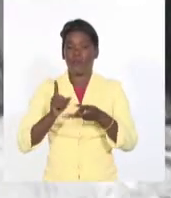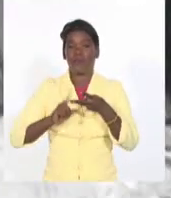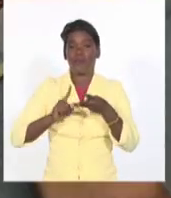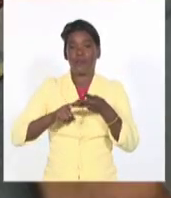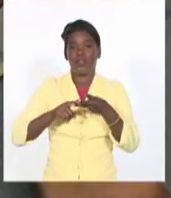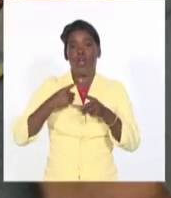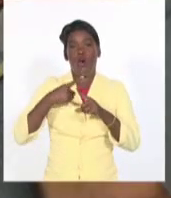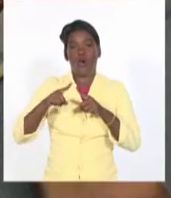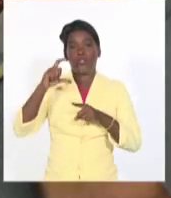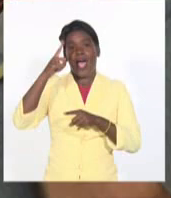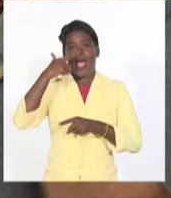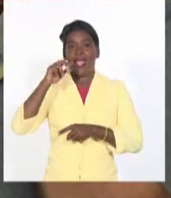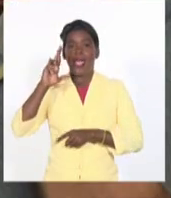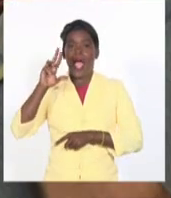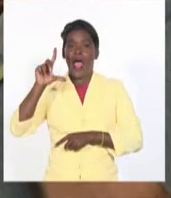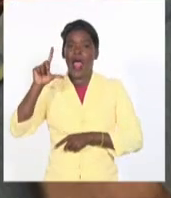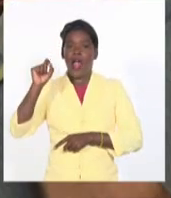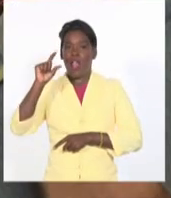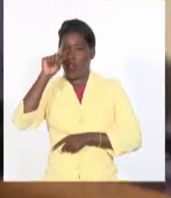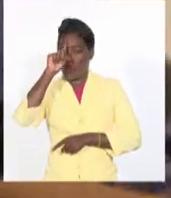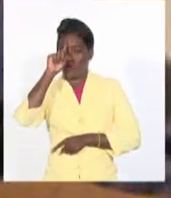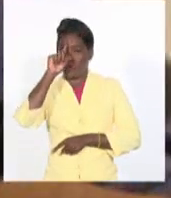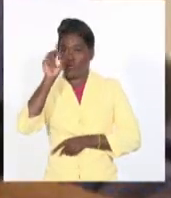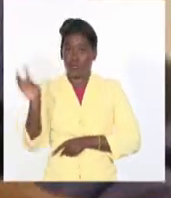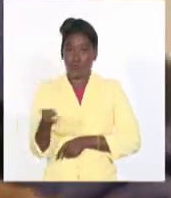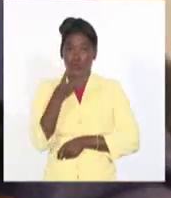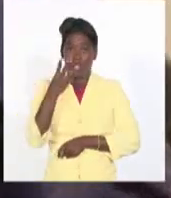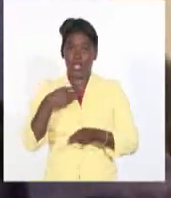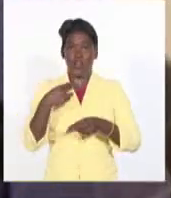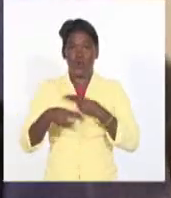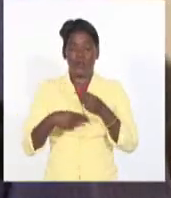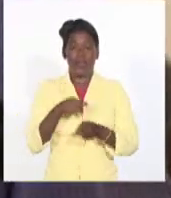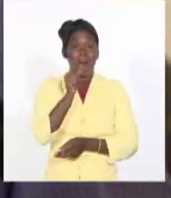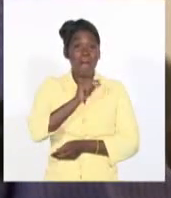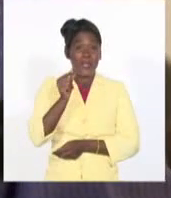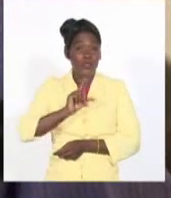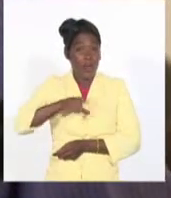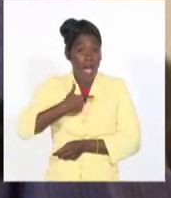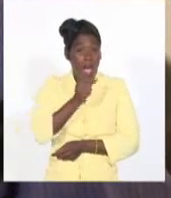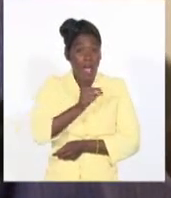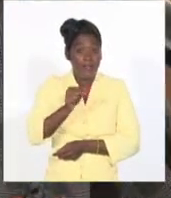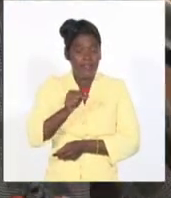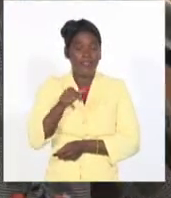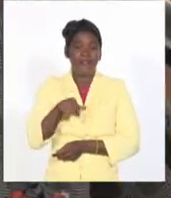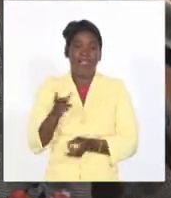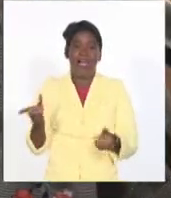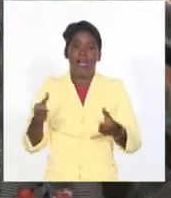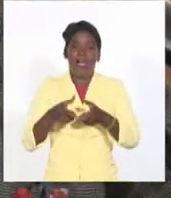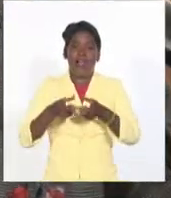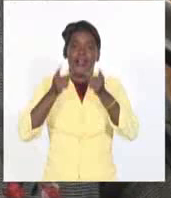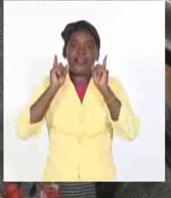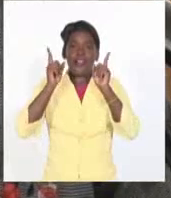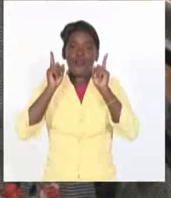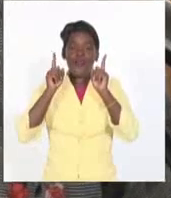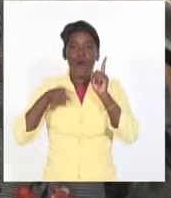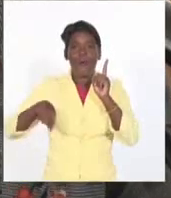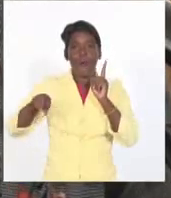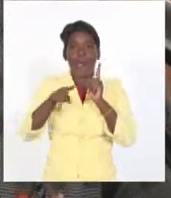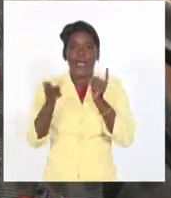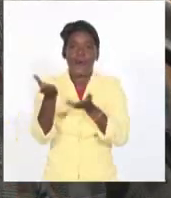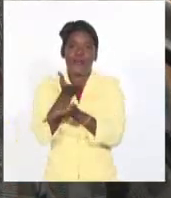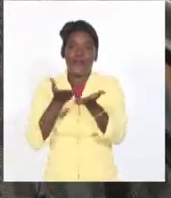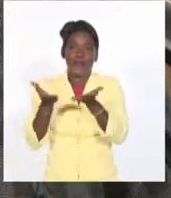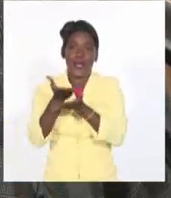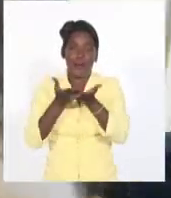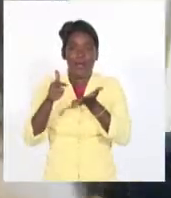Díaz. Protagonistas y testigos de estos espectáculos se reunieron este jueves en la Sala Villena del UNIAC, en el cuarto de